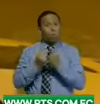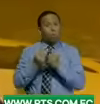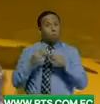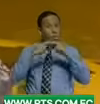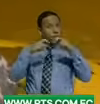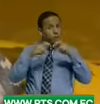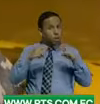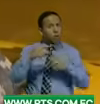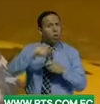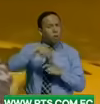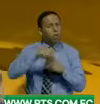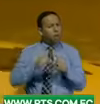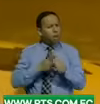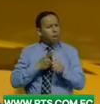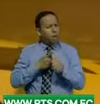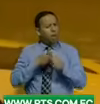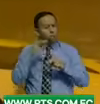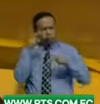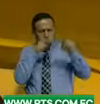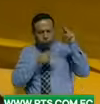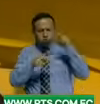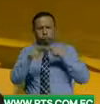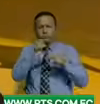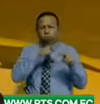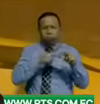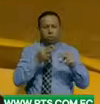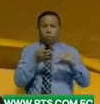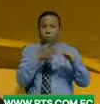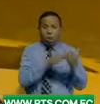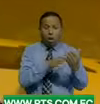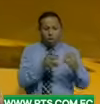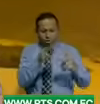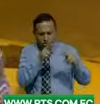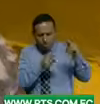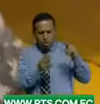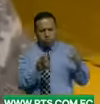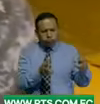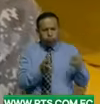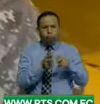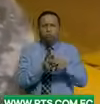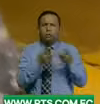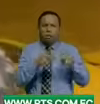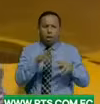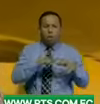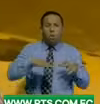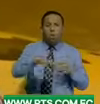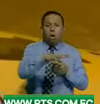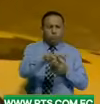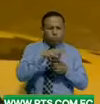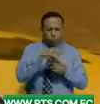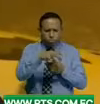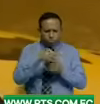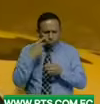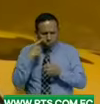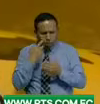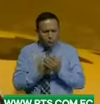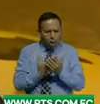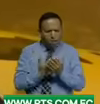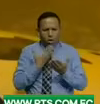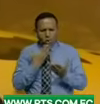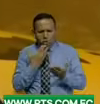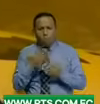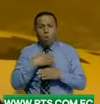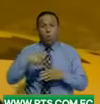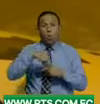haciendo primeramente las unidades técnico-científicas, haciendo el levantamiento del cuerpo, haciendo la recolección de indicios para que las unidades investigativas procedan